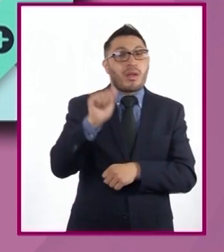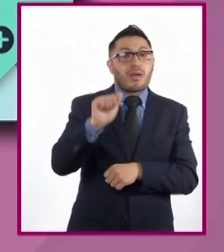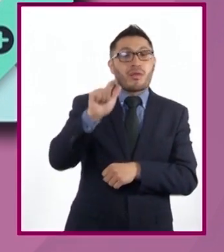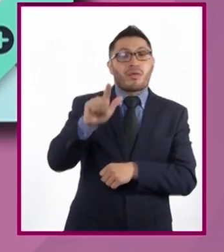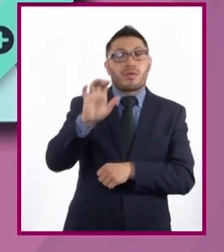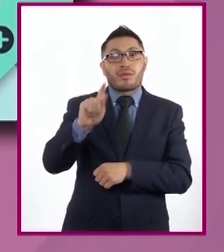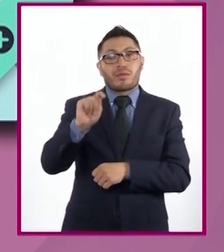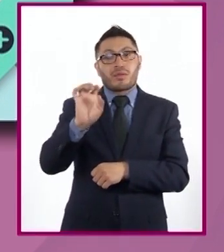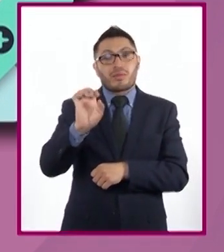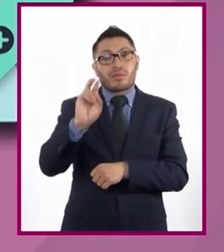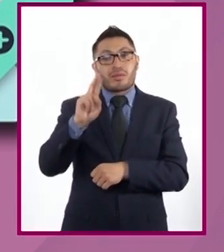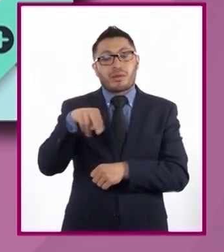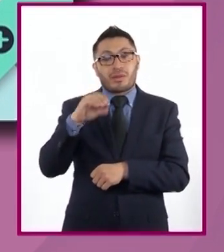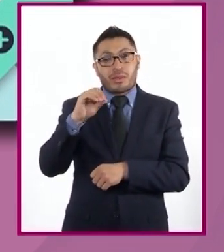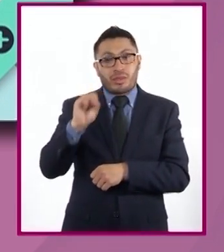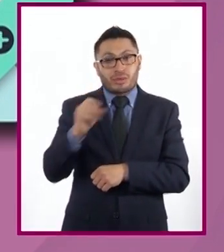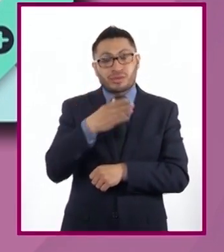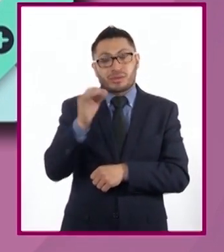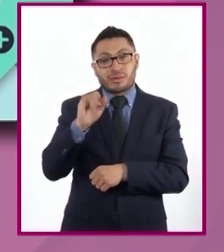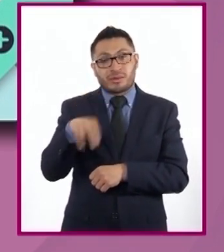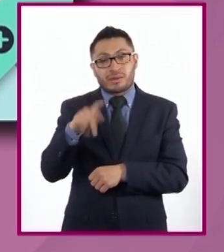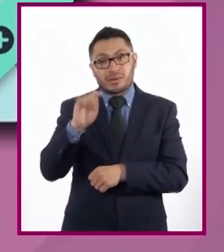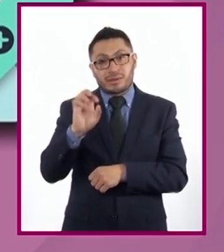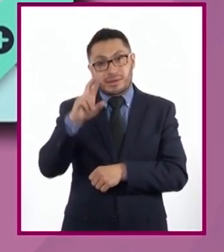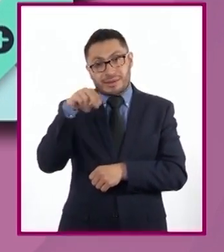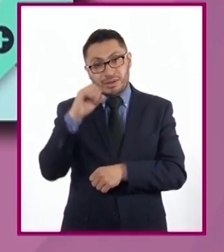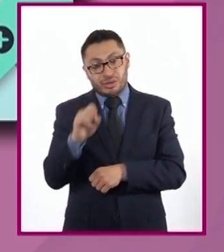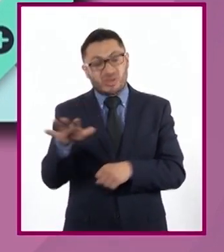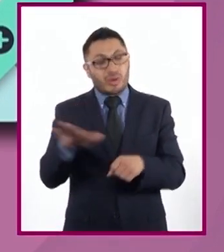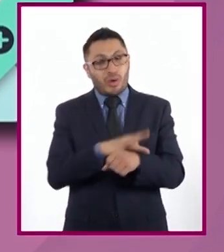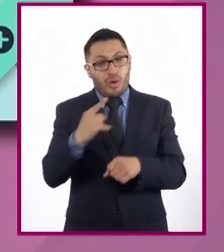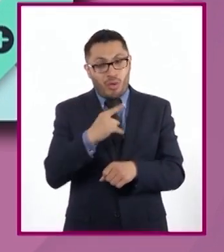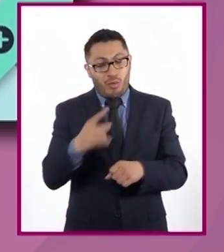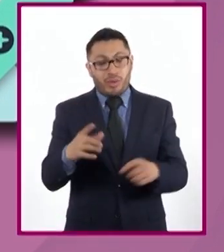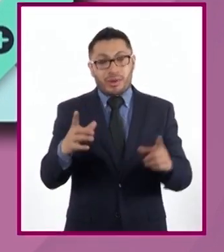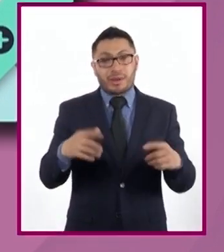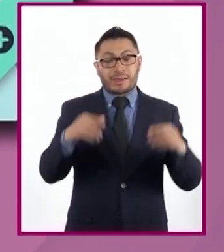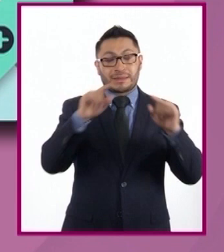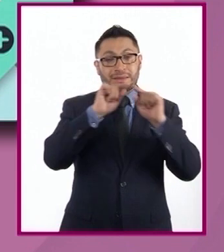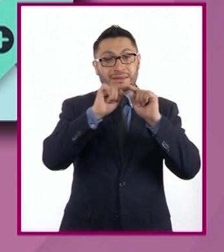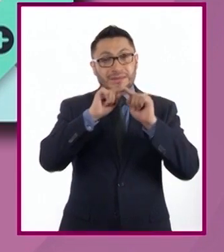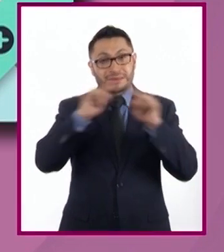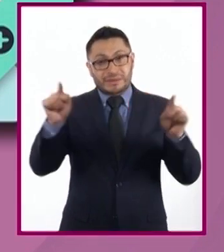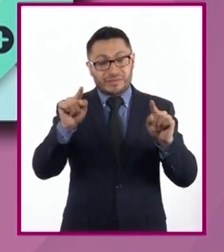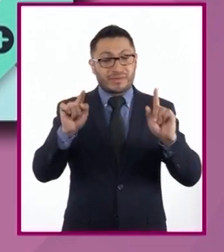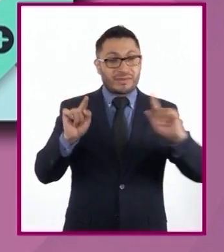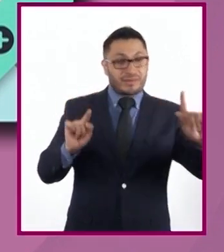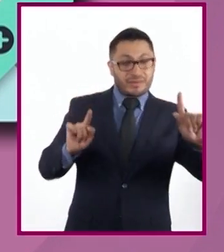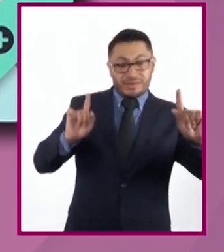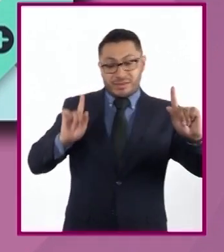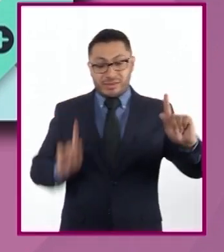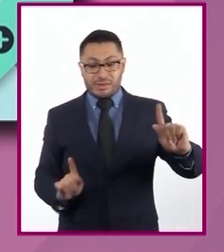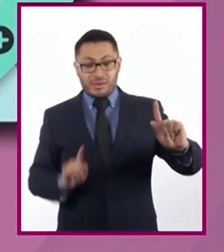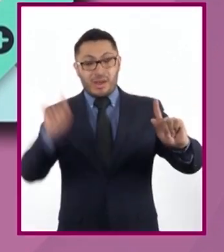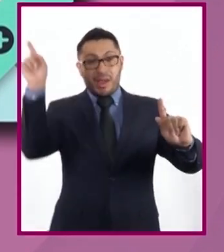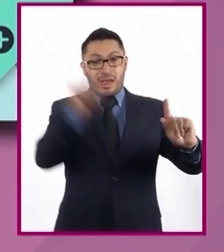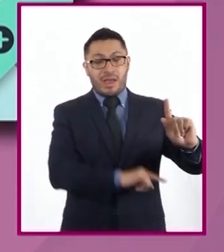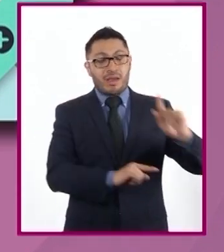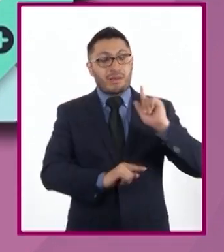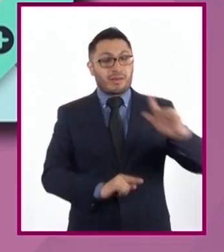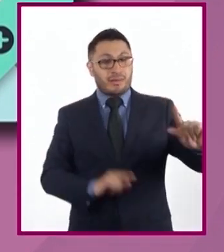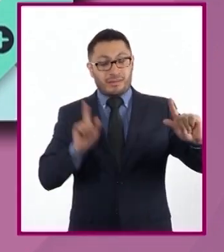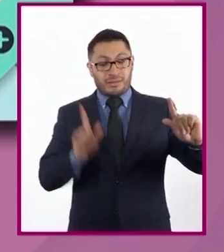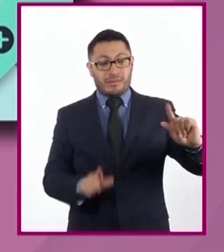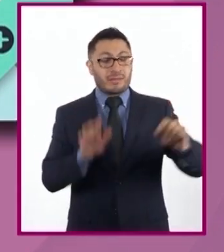alternos internos. Alternos porque están en diferente lado de la transversal. Entonces, ¿cuáles son